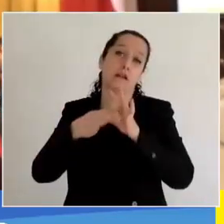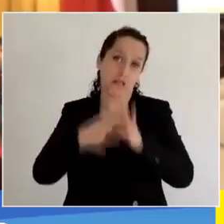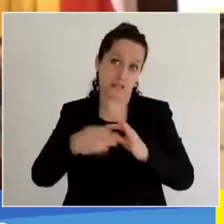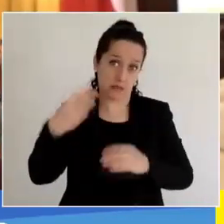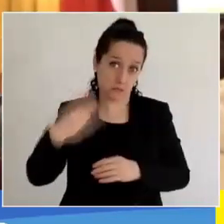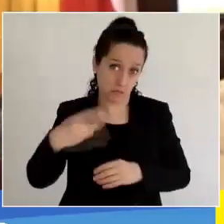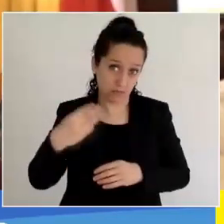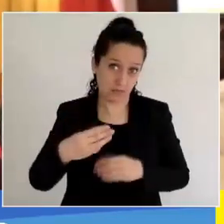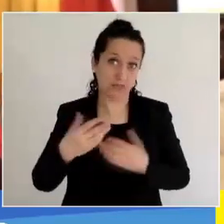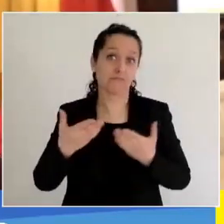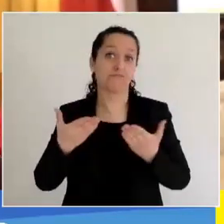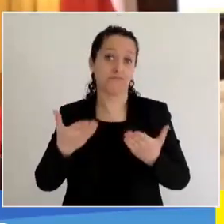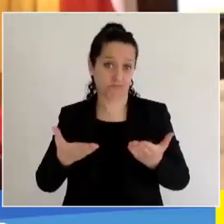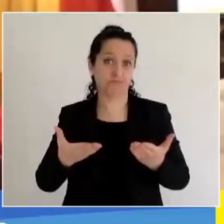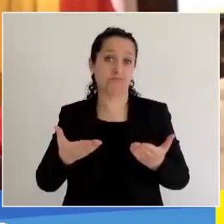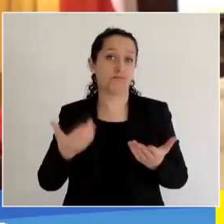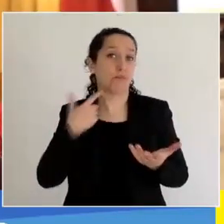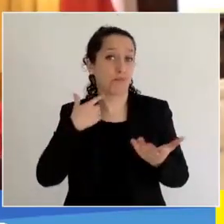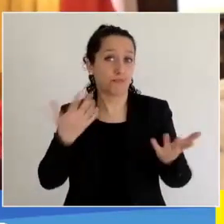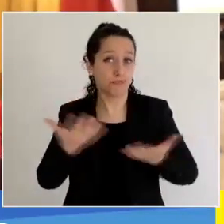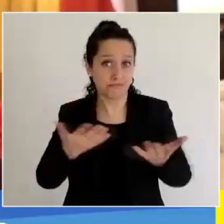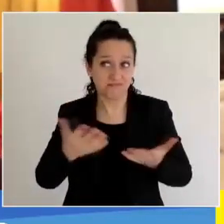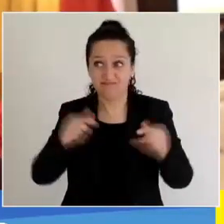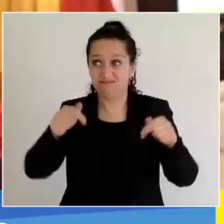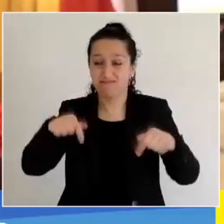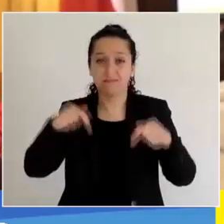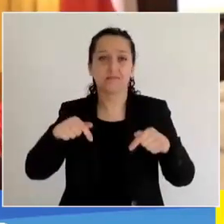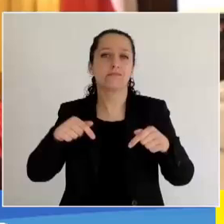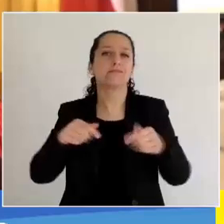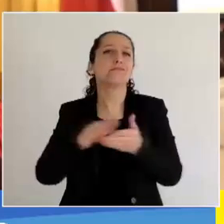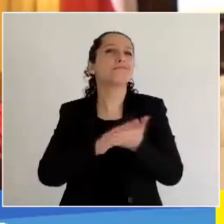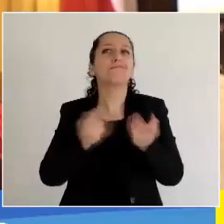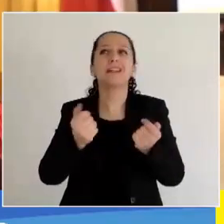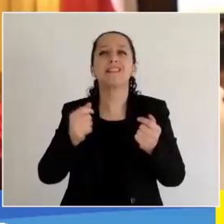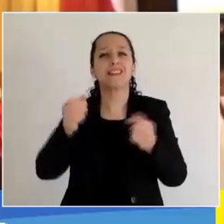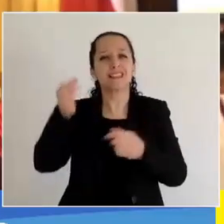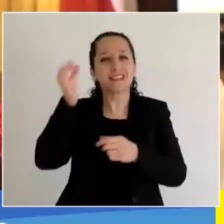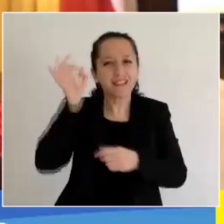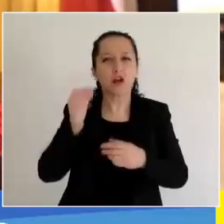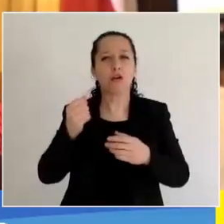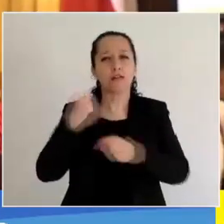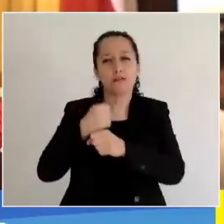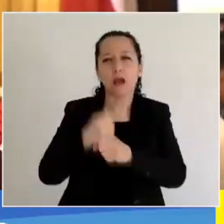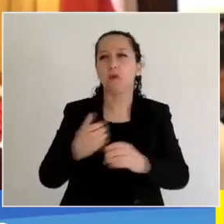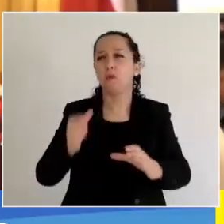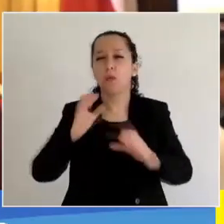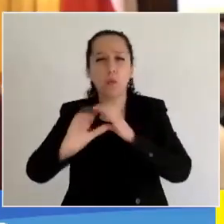gracias a la municipalidad, porque, a ver, eventos o trabajos